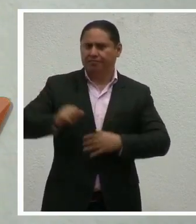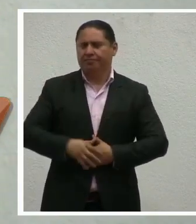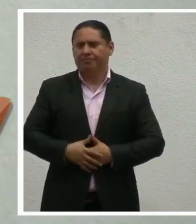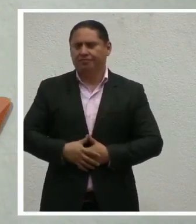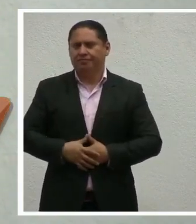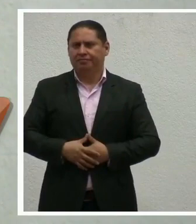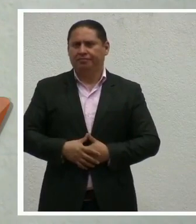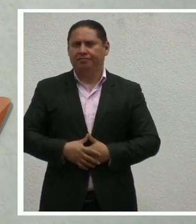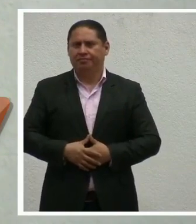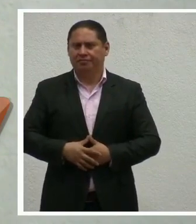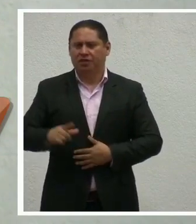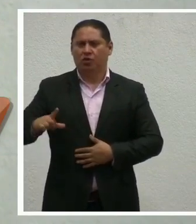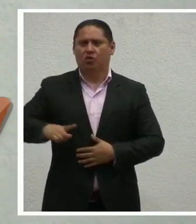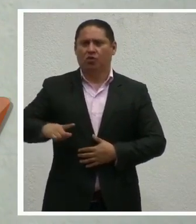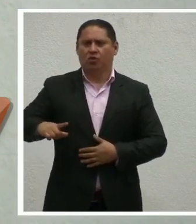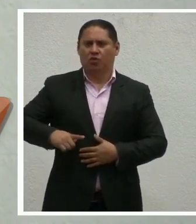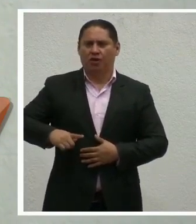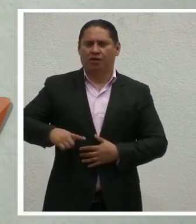ni el gobierno